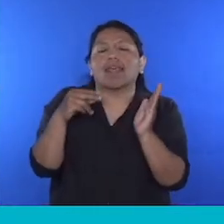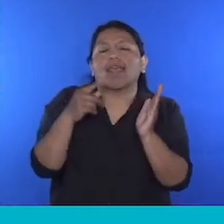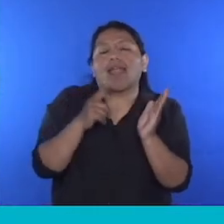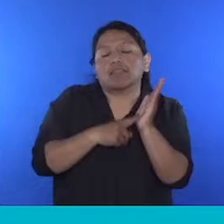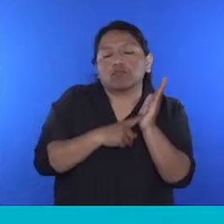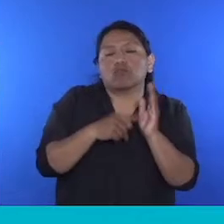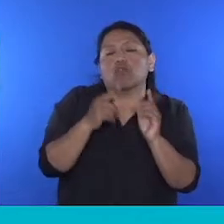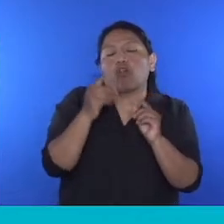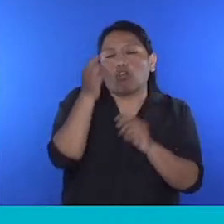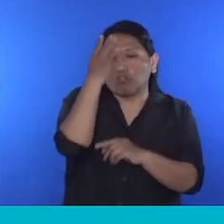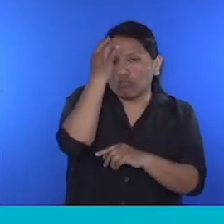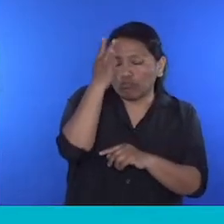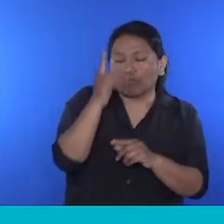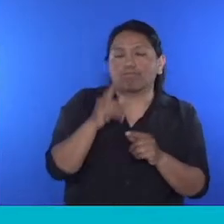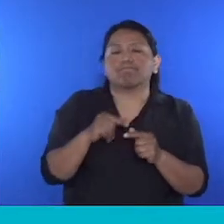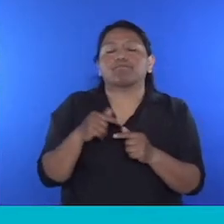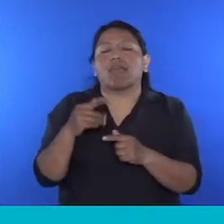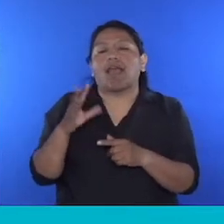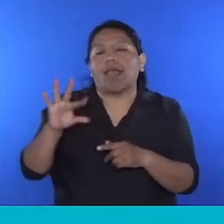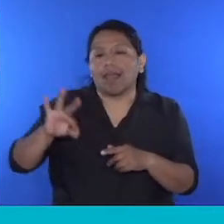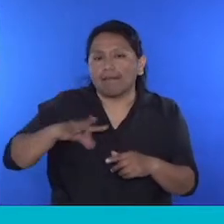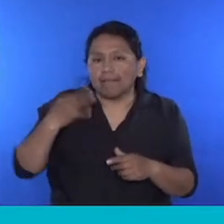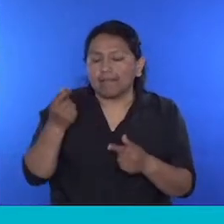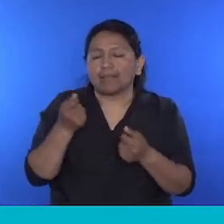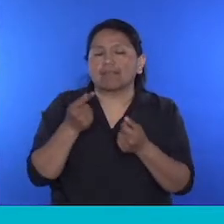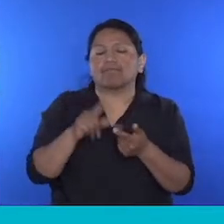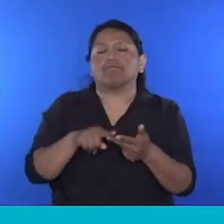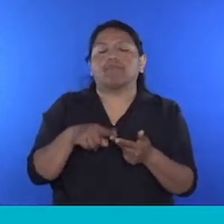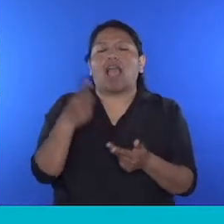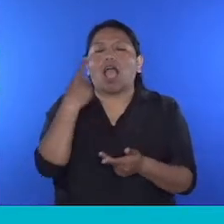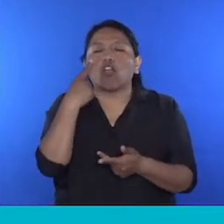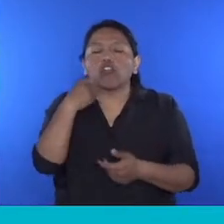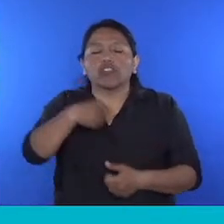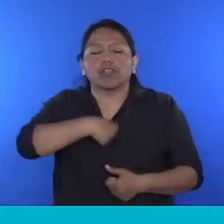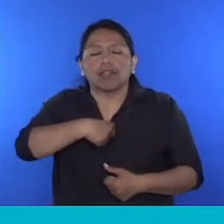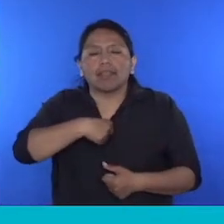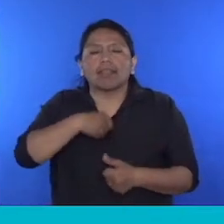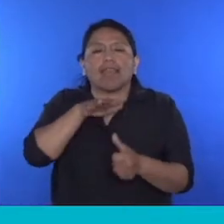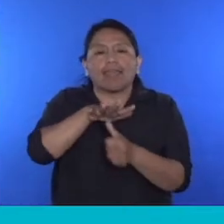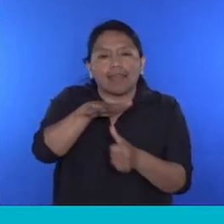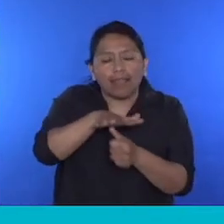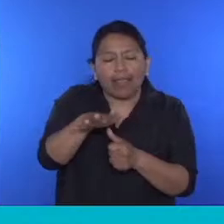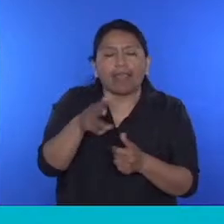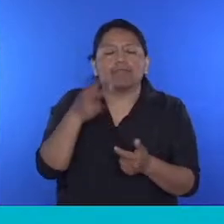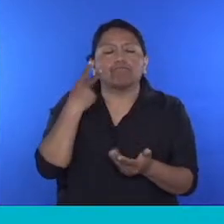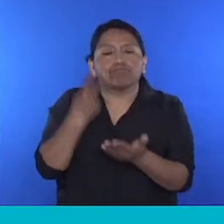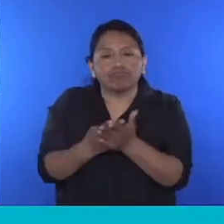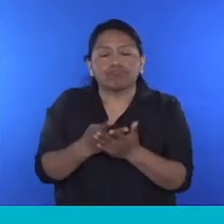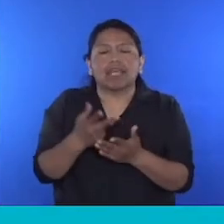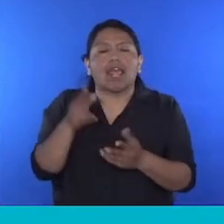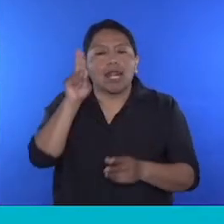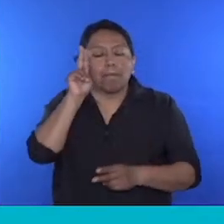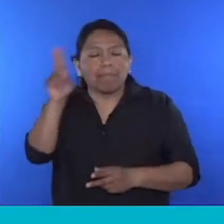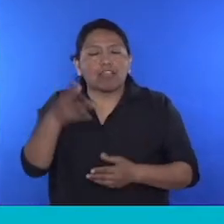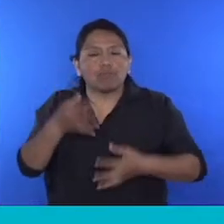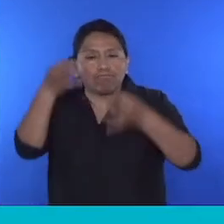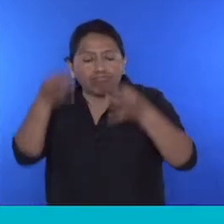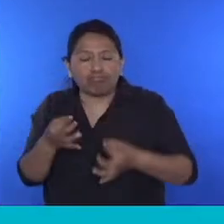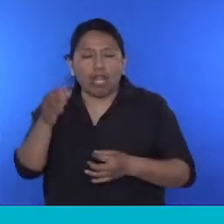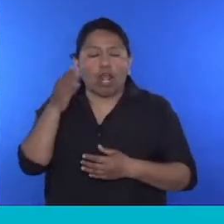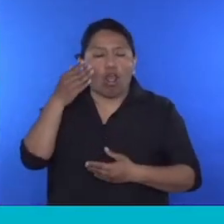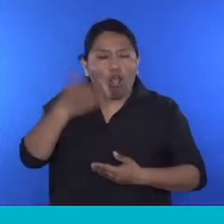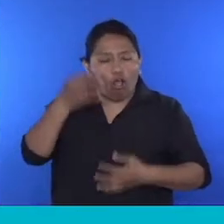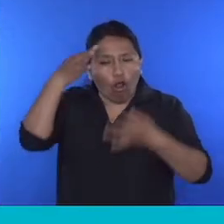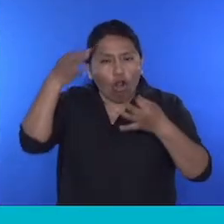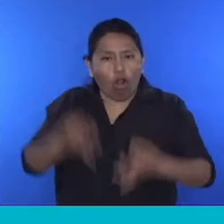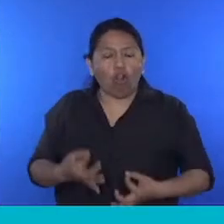12, a la vida, a conocer la identidad de género, el respeto de la dignidad, el honor, la